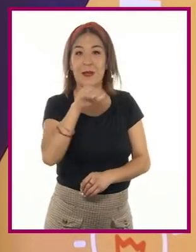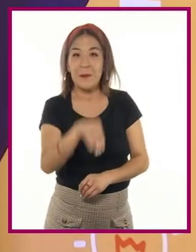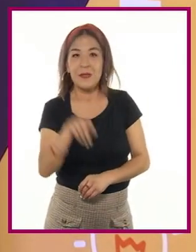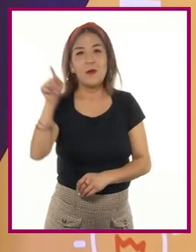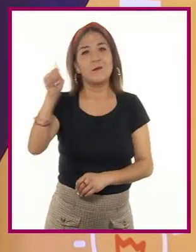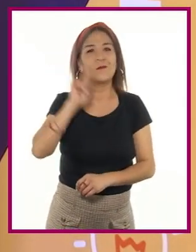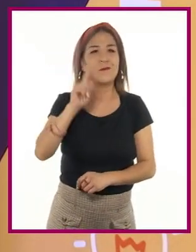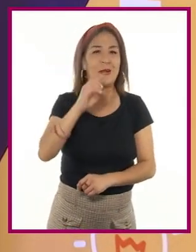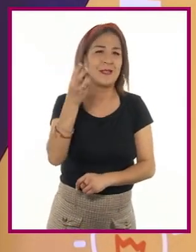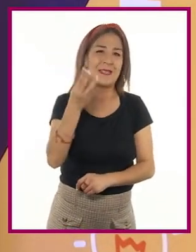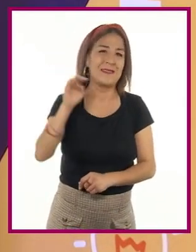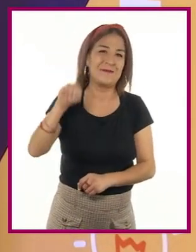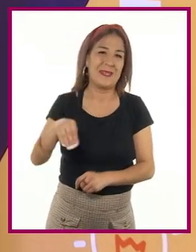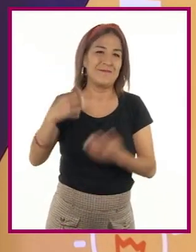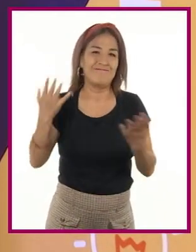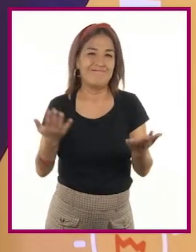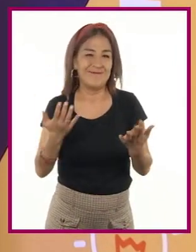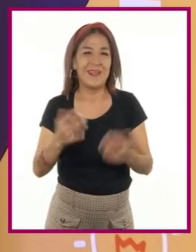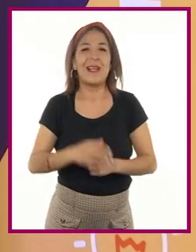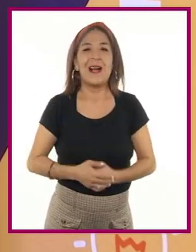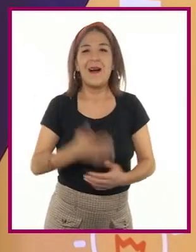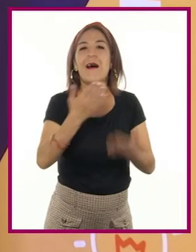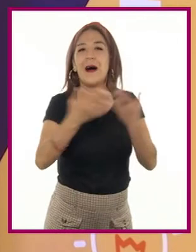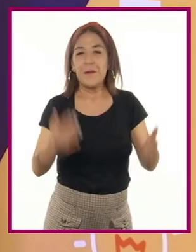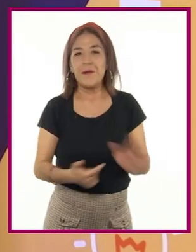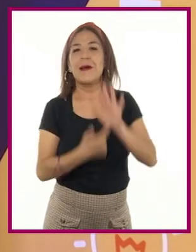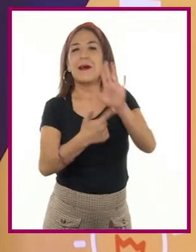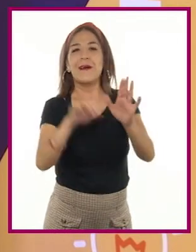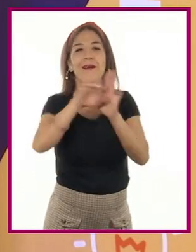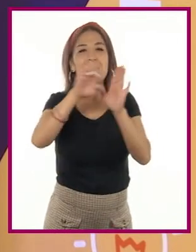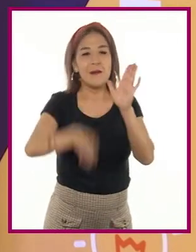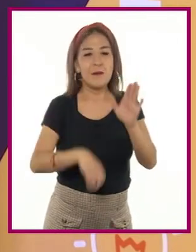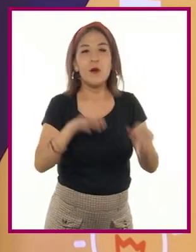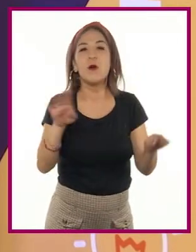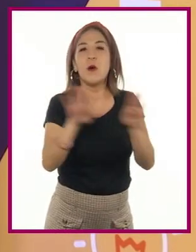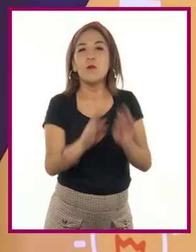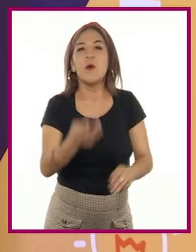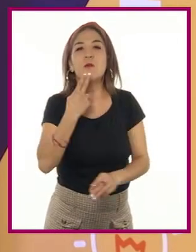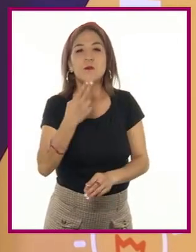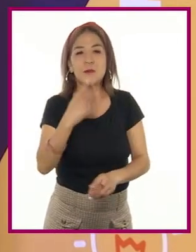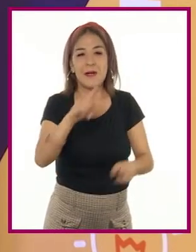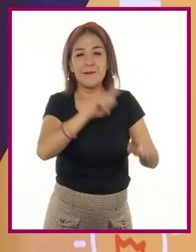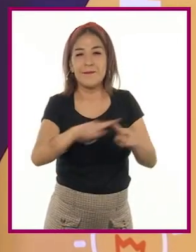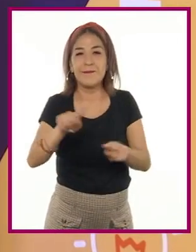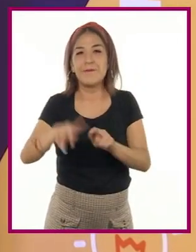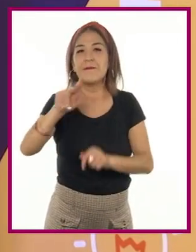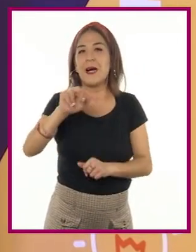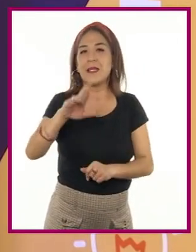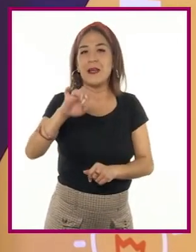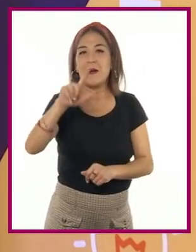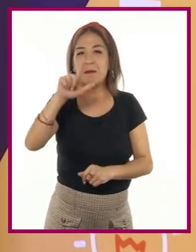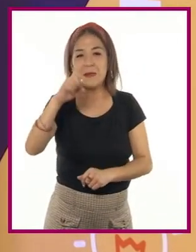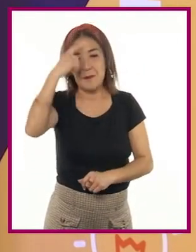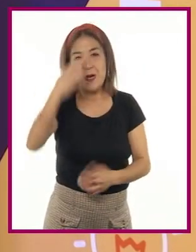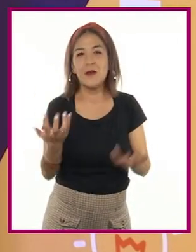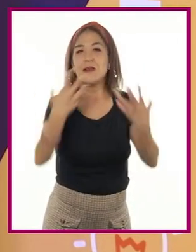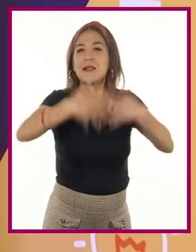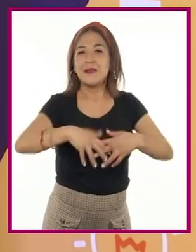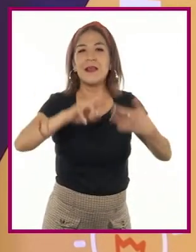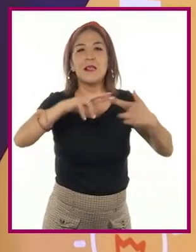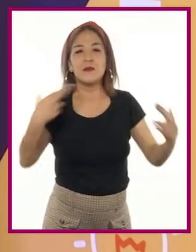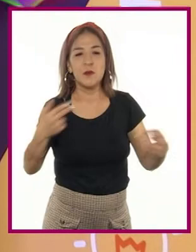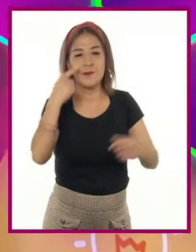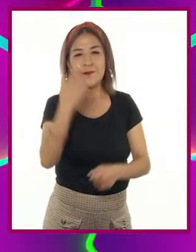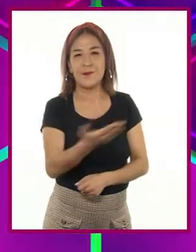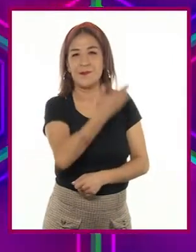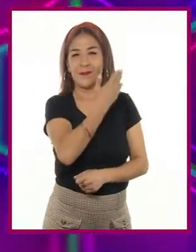susana tres metros ahora se muestra un ejemplo más sobre el uso de la variable en una relación funcional expresada en